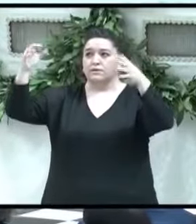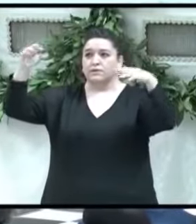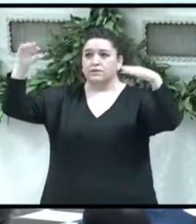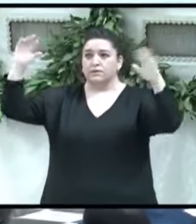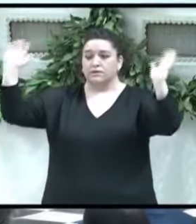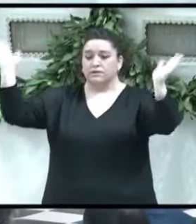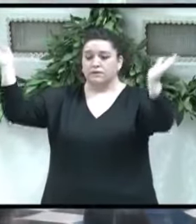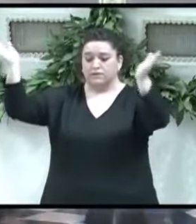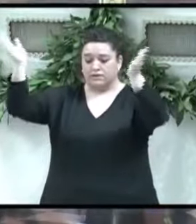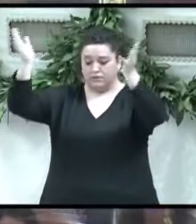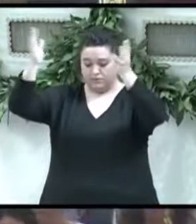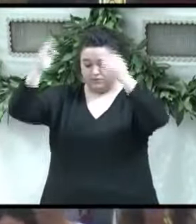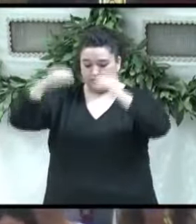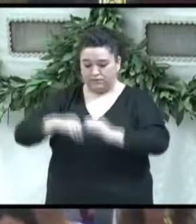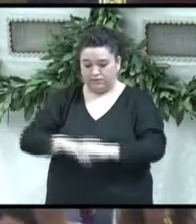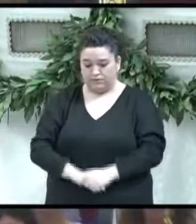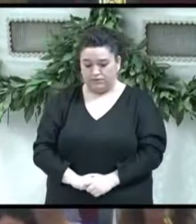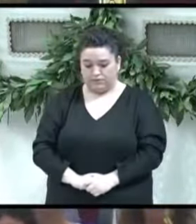aleluya